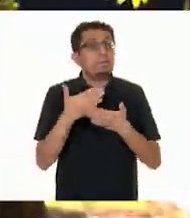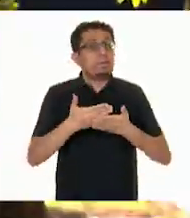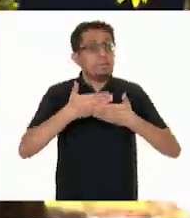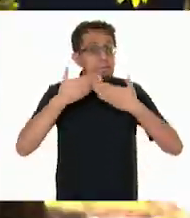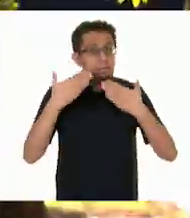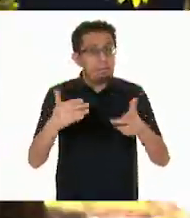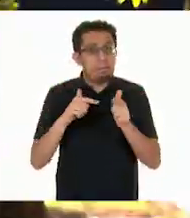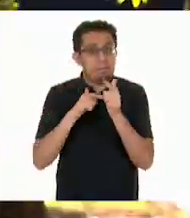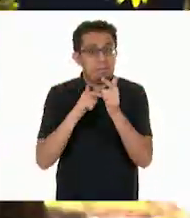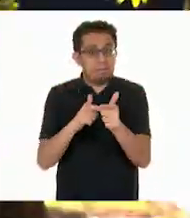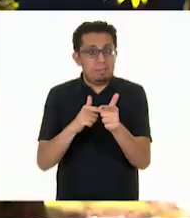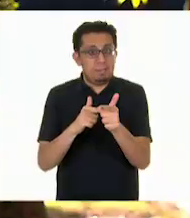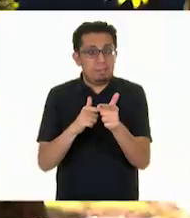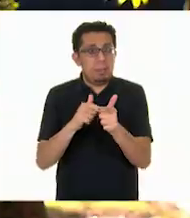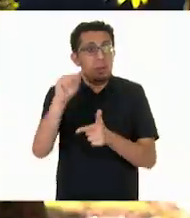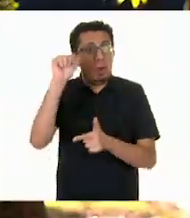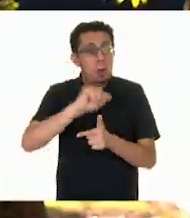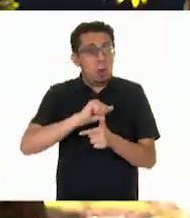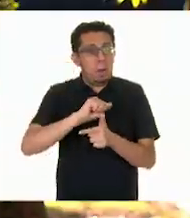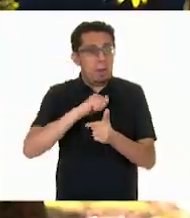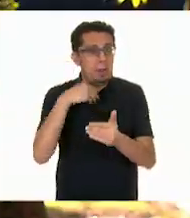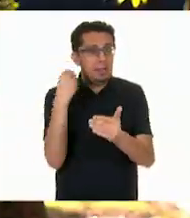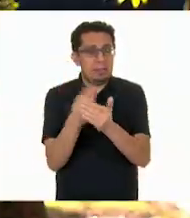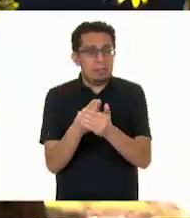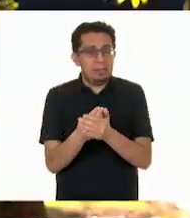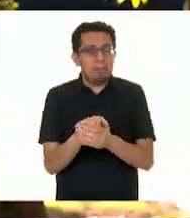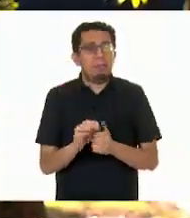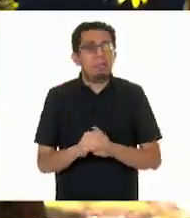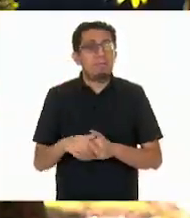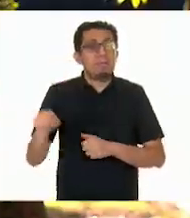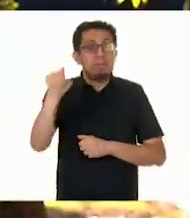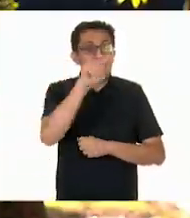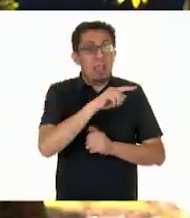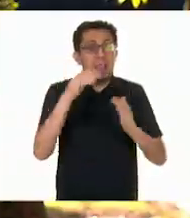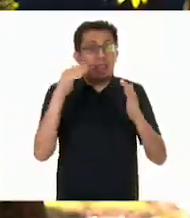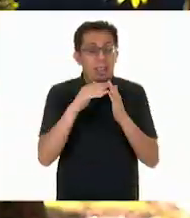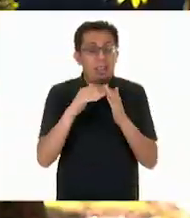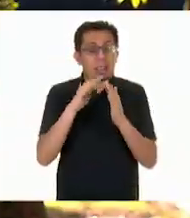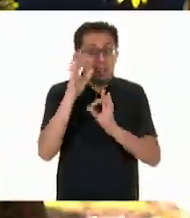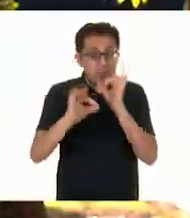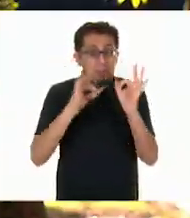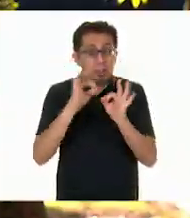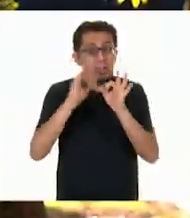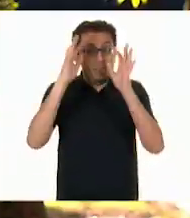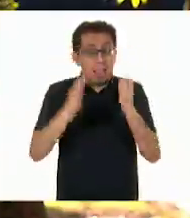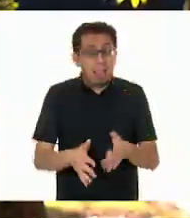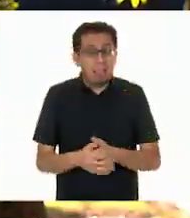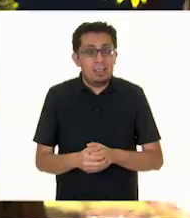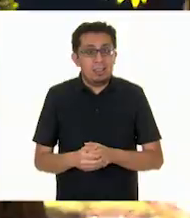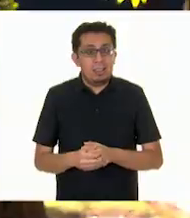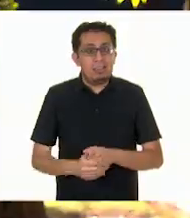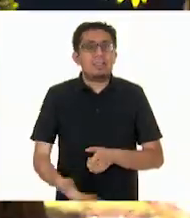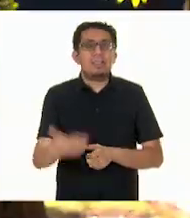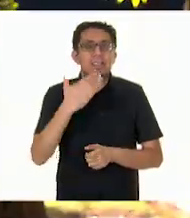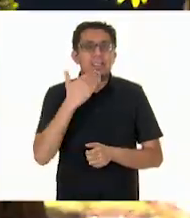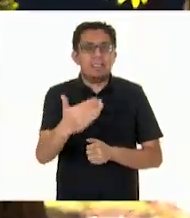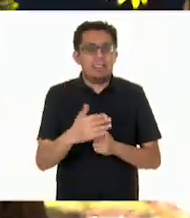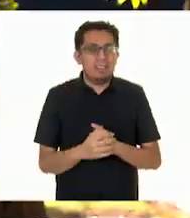es momento de seguir con el programa de hoy. ¿Listas? ¿Listos?